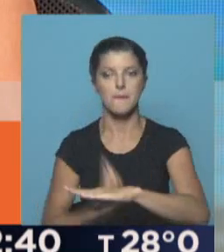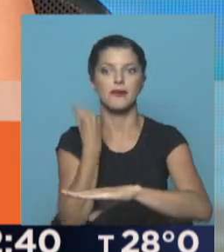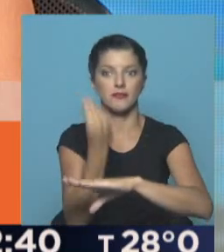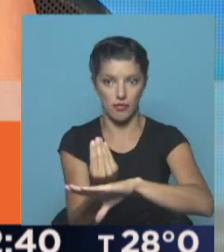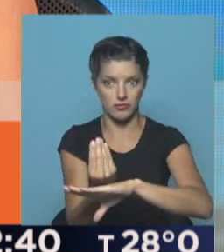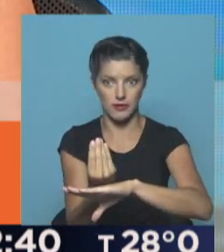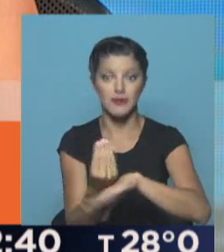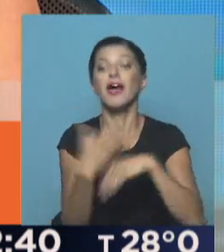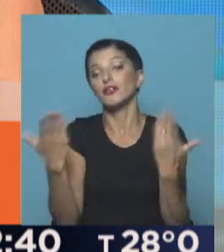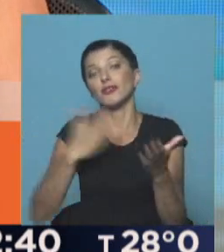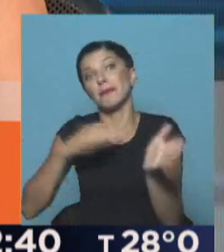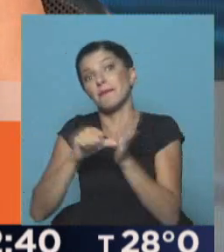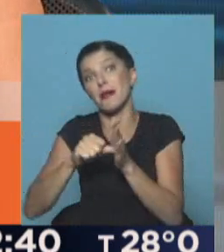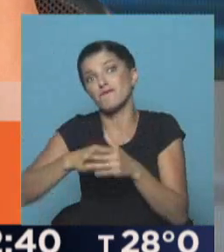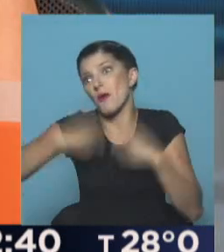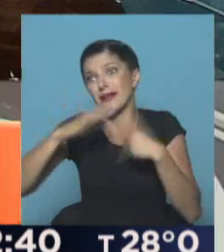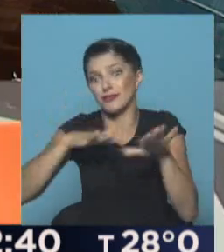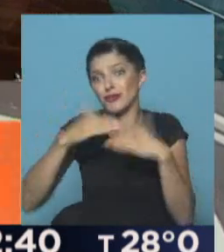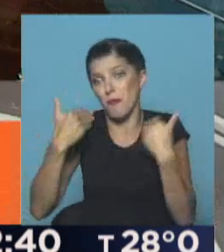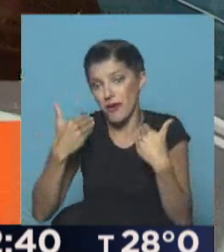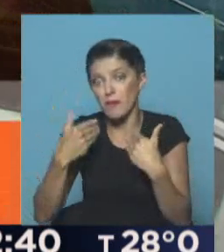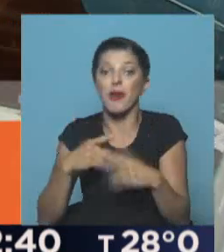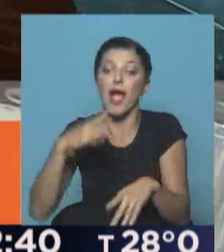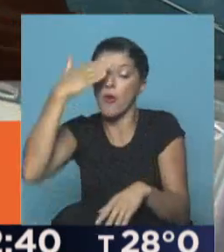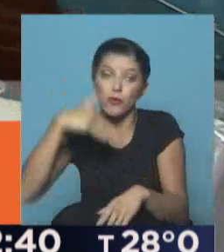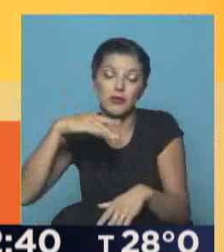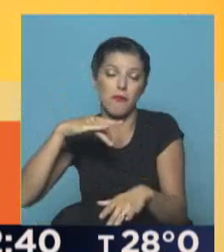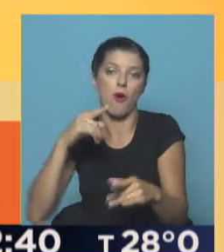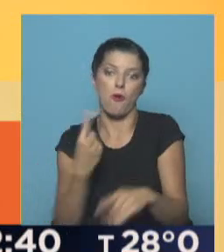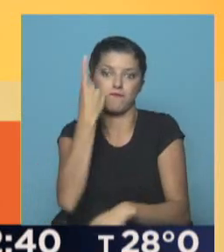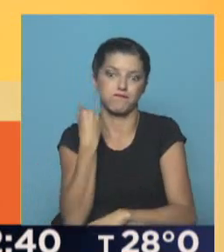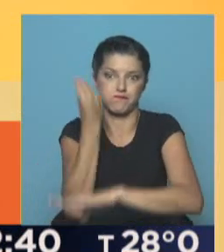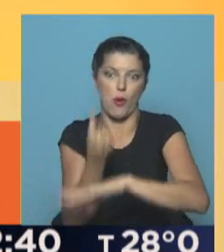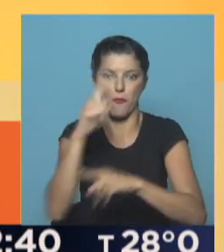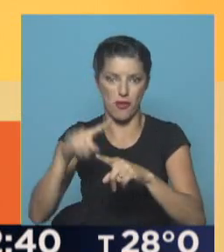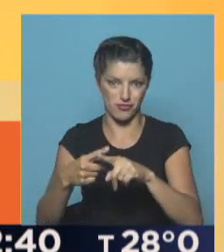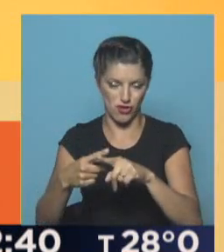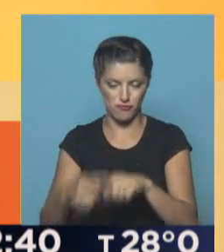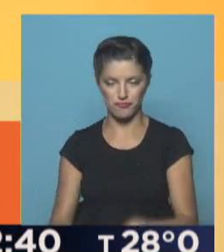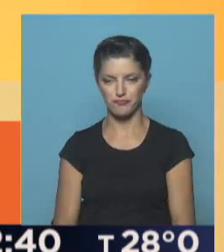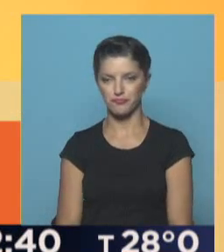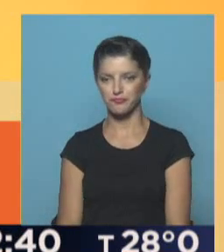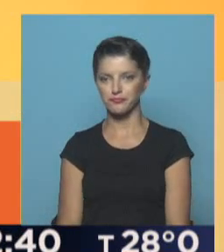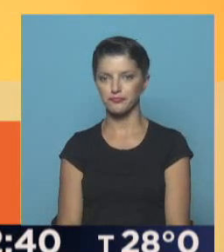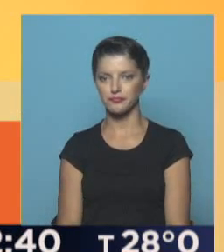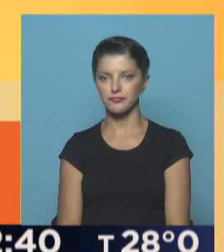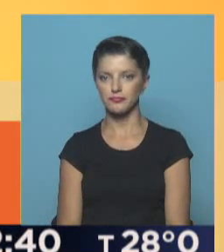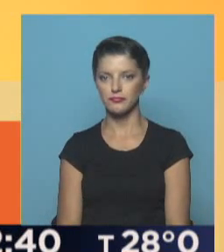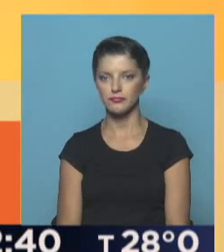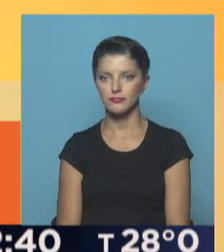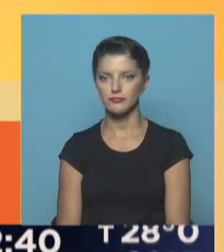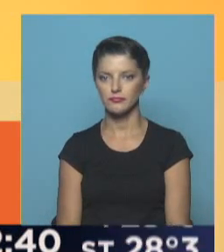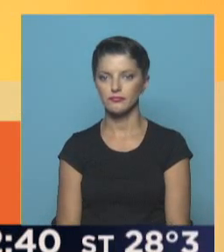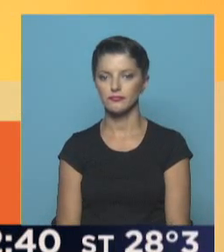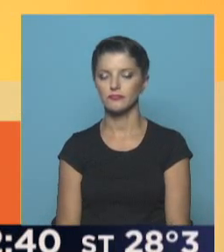en mi país puede pasar cualquier cosa, puede aparecer. Raúl. Sí, Cecilia, te quería preguntar por los mexicanos que